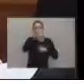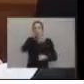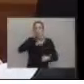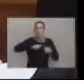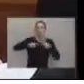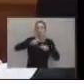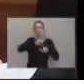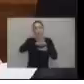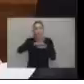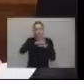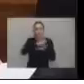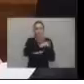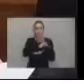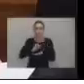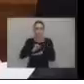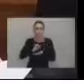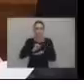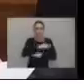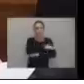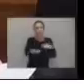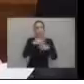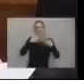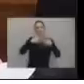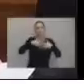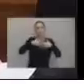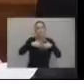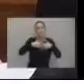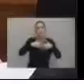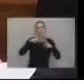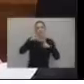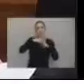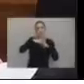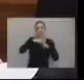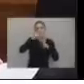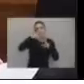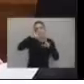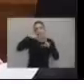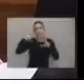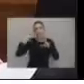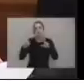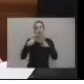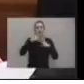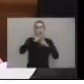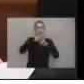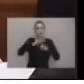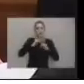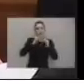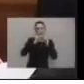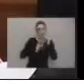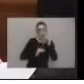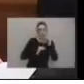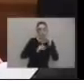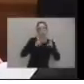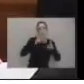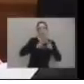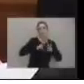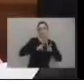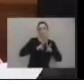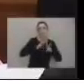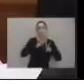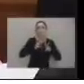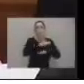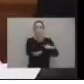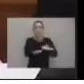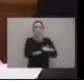Ministerio de Industria haya rebajado la tarifa eléctrica a empresas competidoras de las asturianas en el País Vasco. Que ese mismo